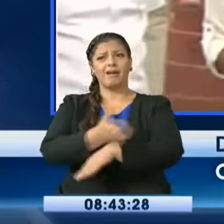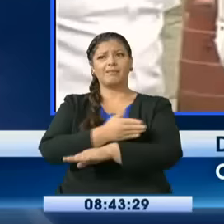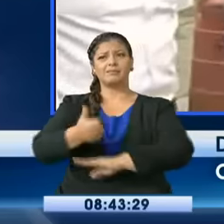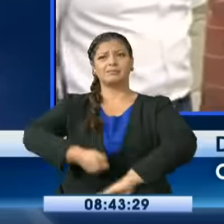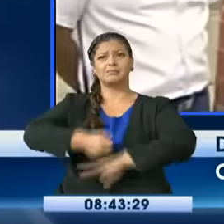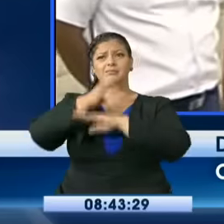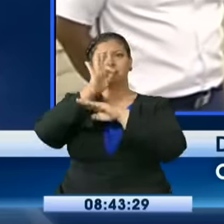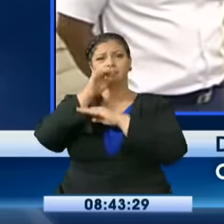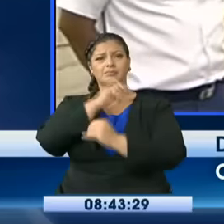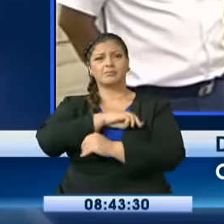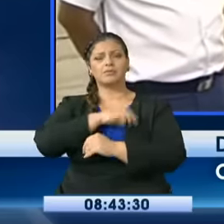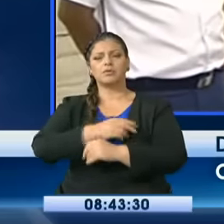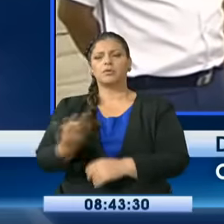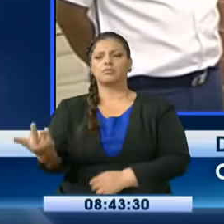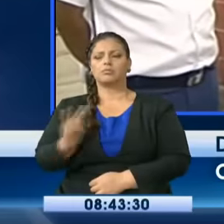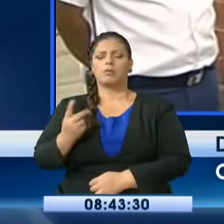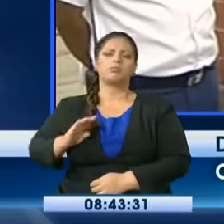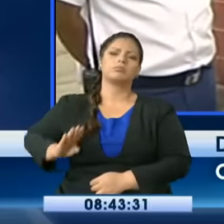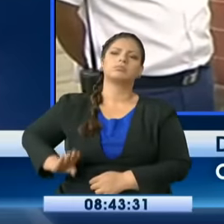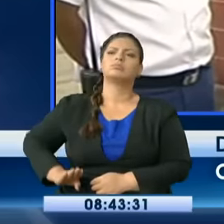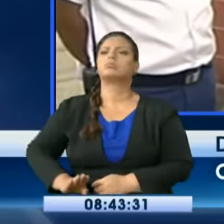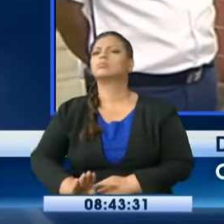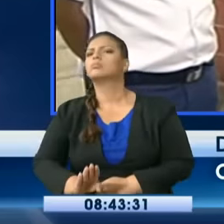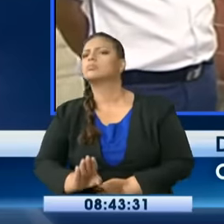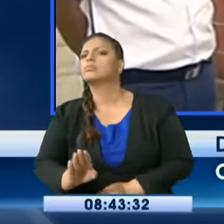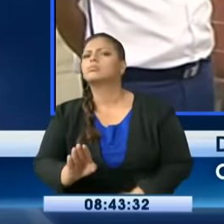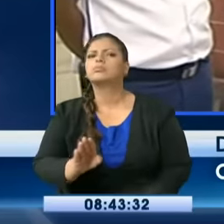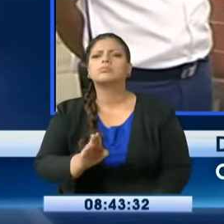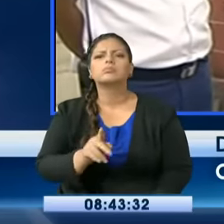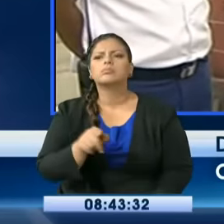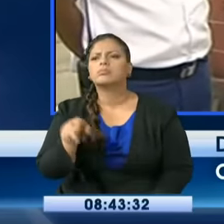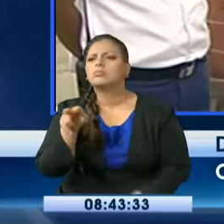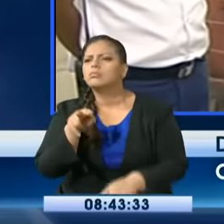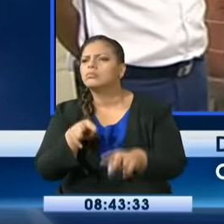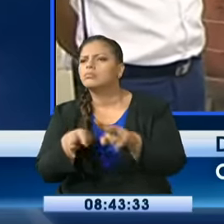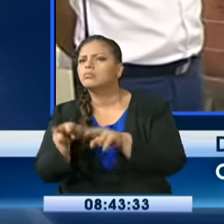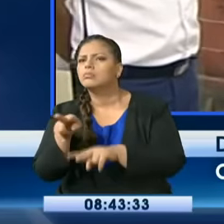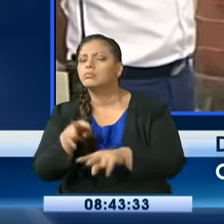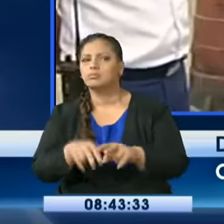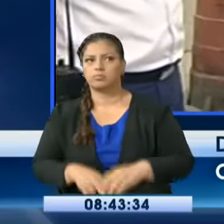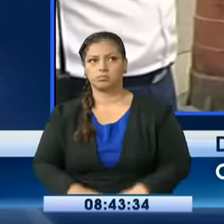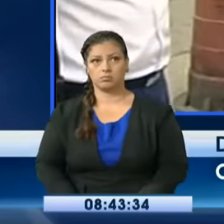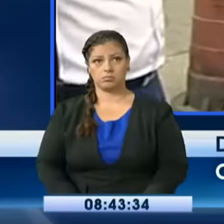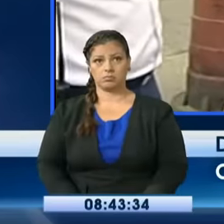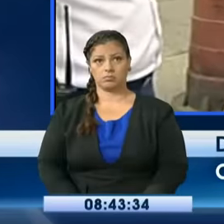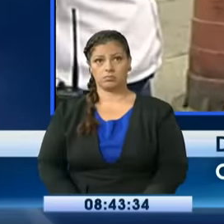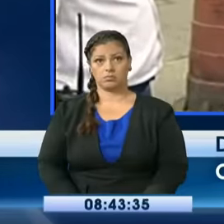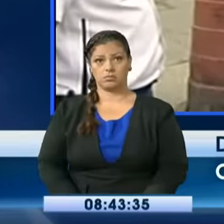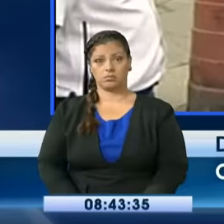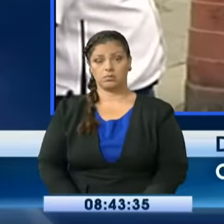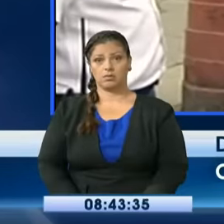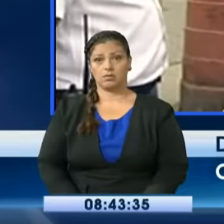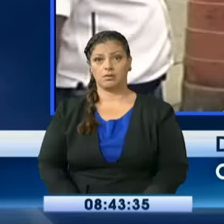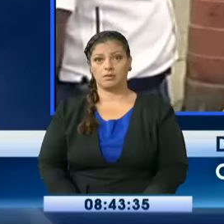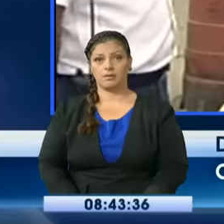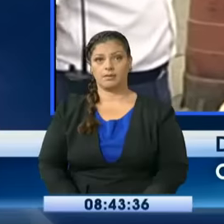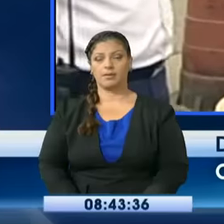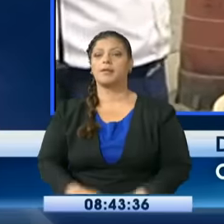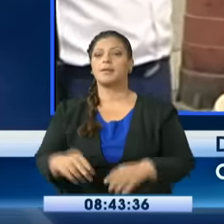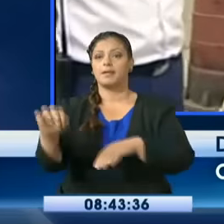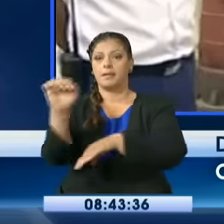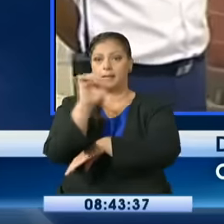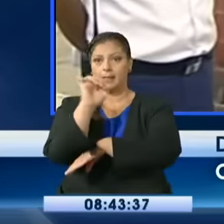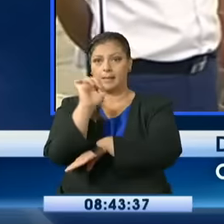ingresado a la Ciudadela de la ATM, y vamos a seguir sancionando a todos los vehículos que obstaculizan el libre paso